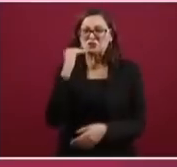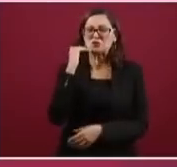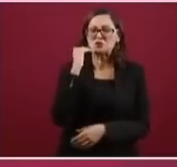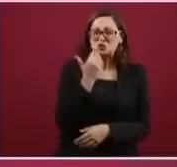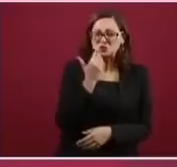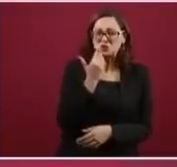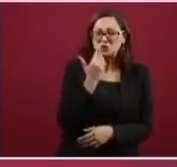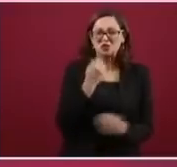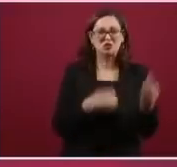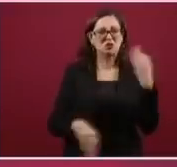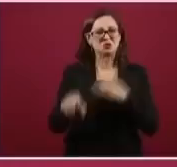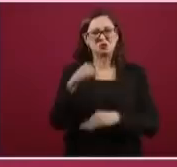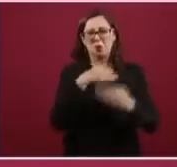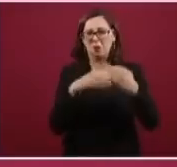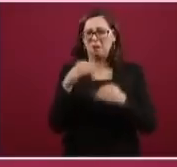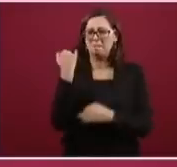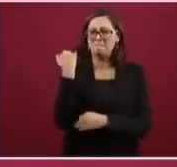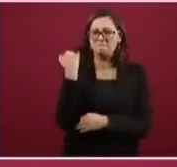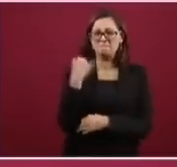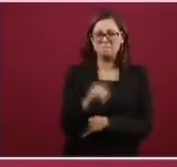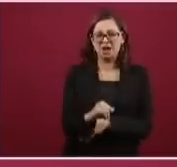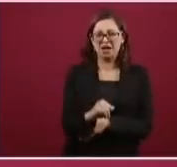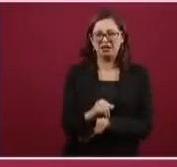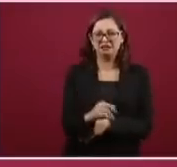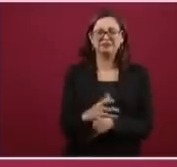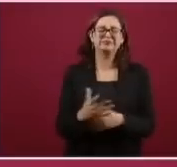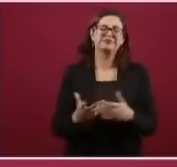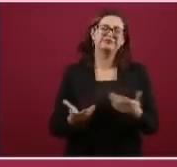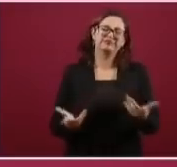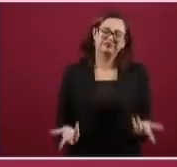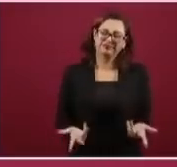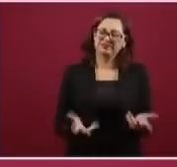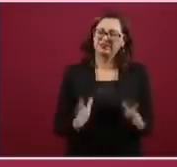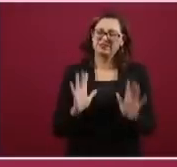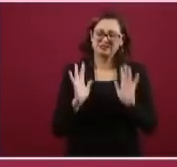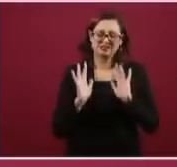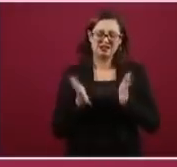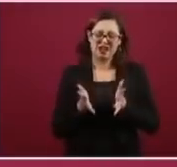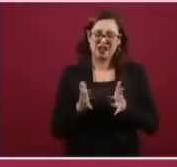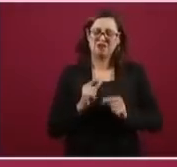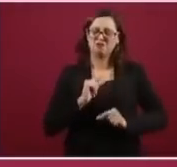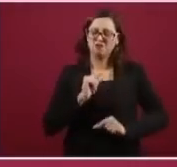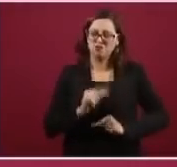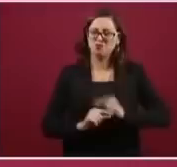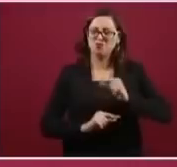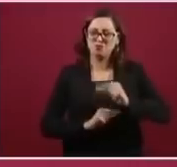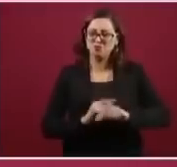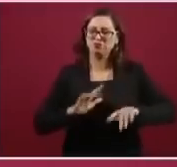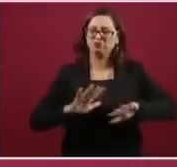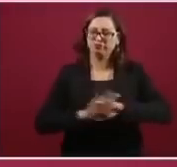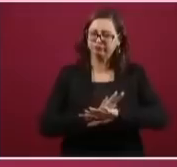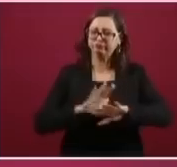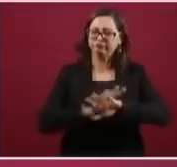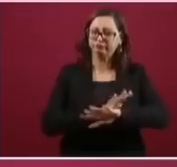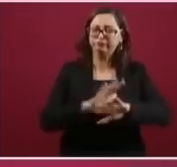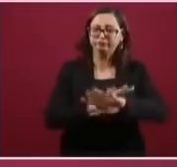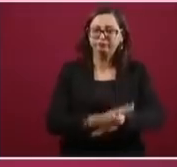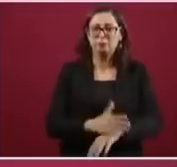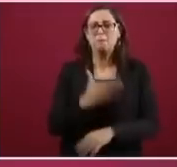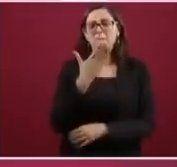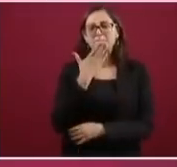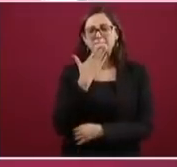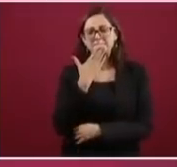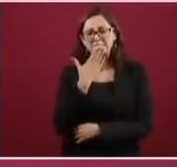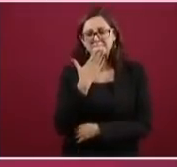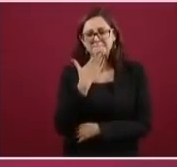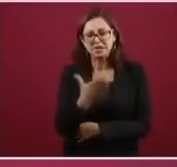estos absurdos entonces van cambiando las cosas vamos bien y yo